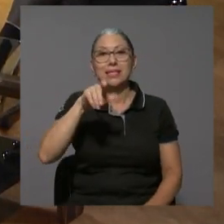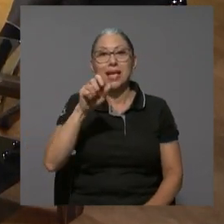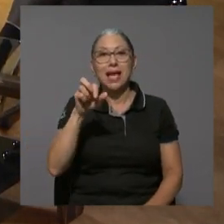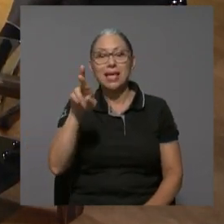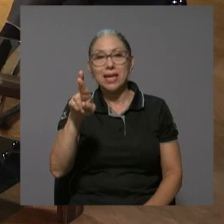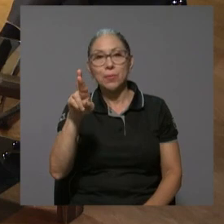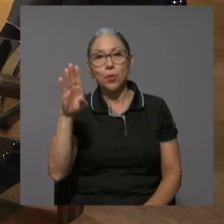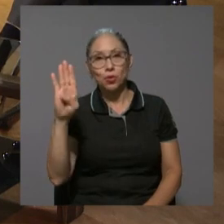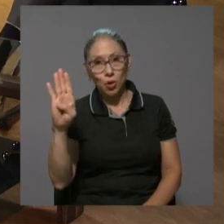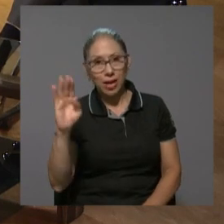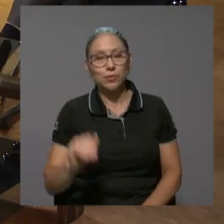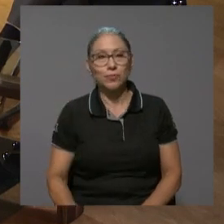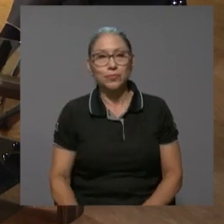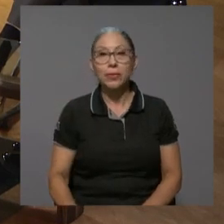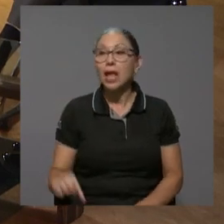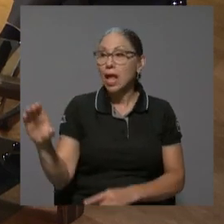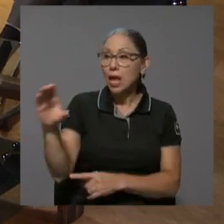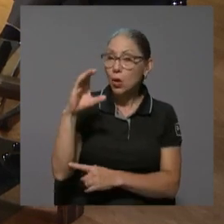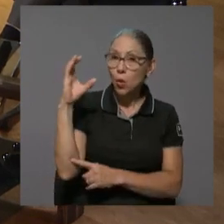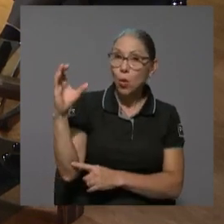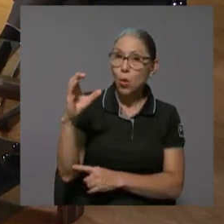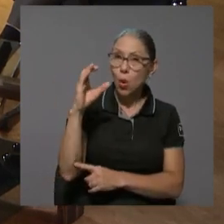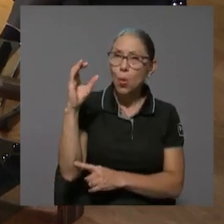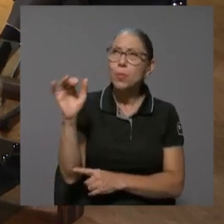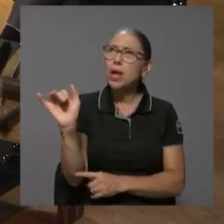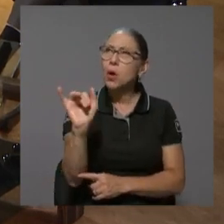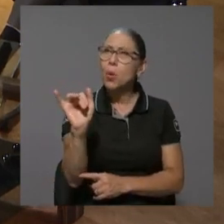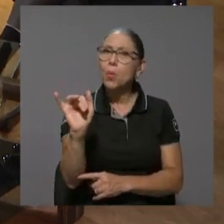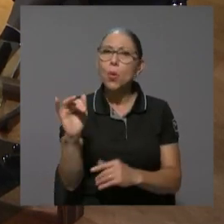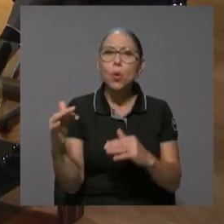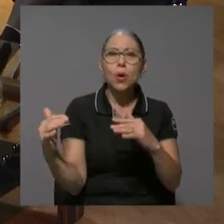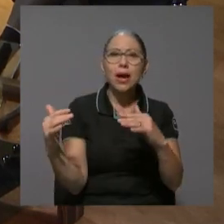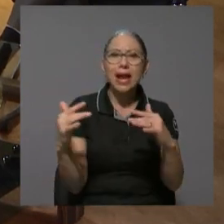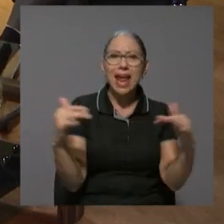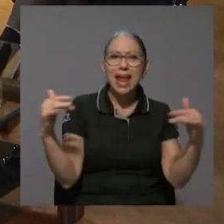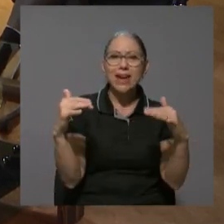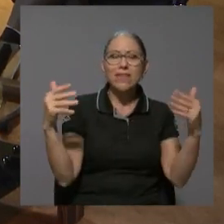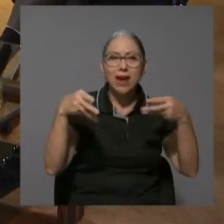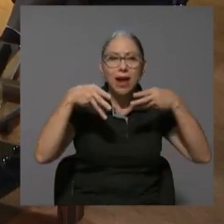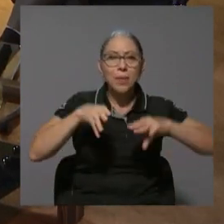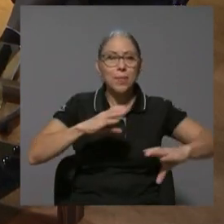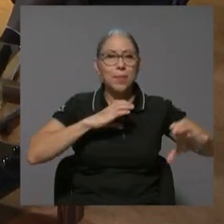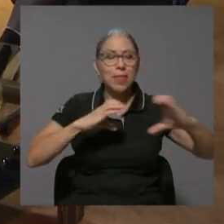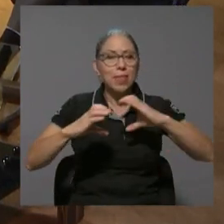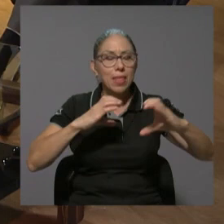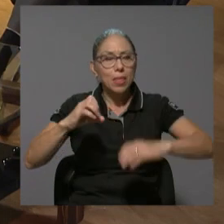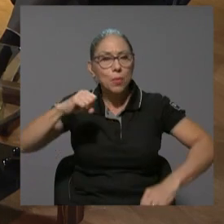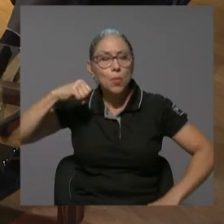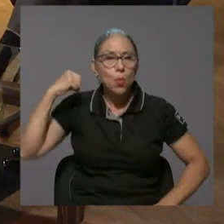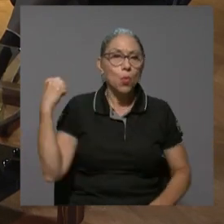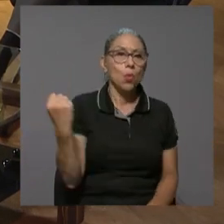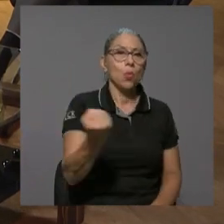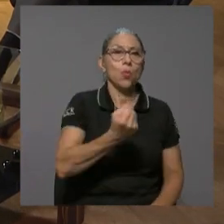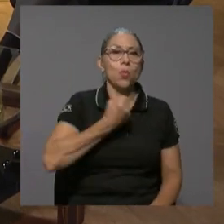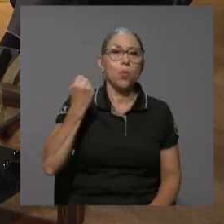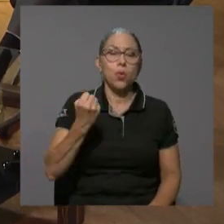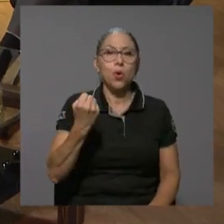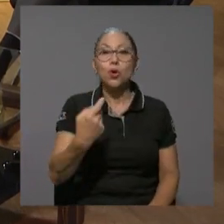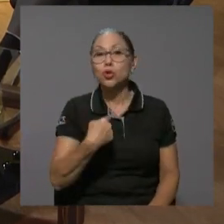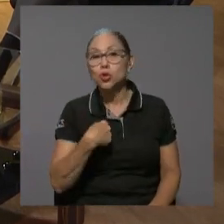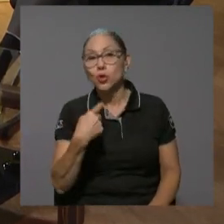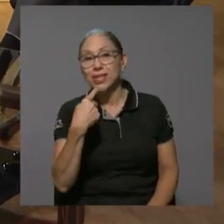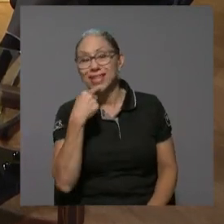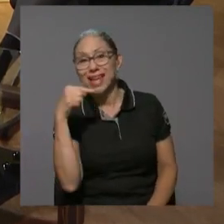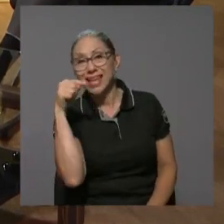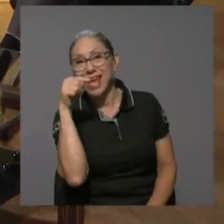como una guerra mediática muy intensa y ahí yo diría que la oposición más rígida es mucho